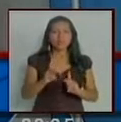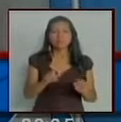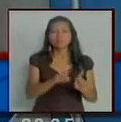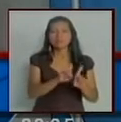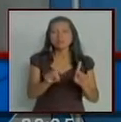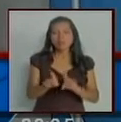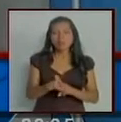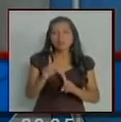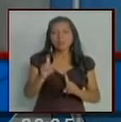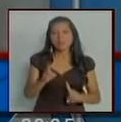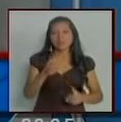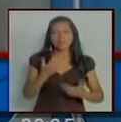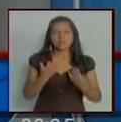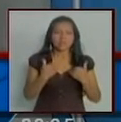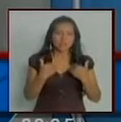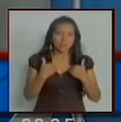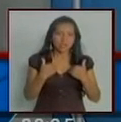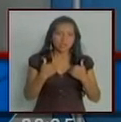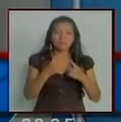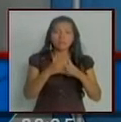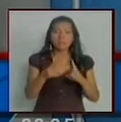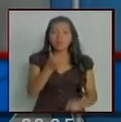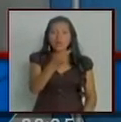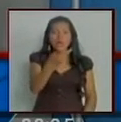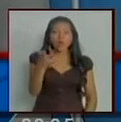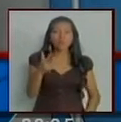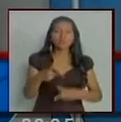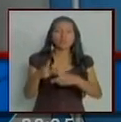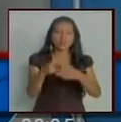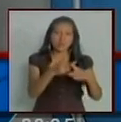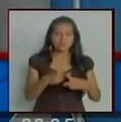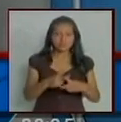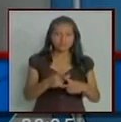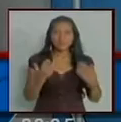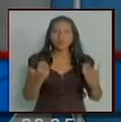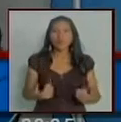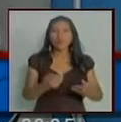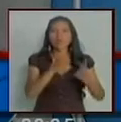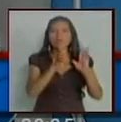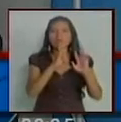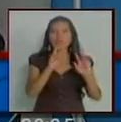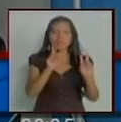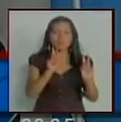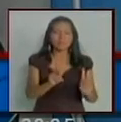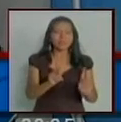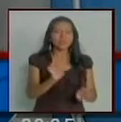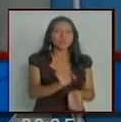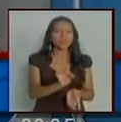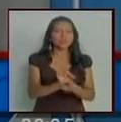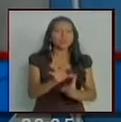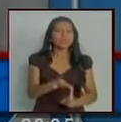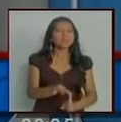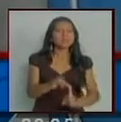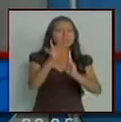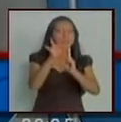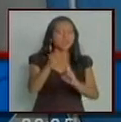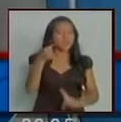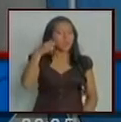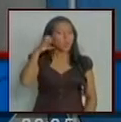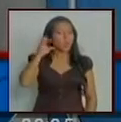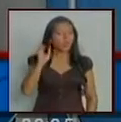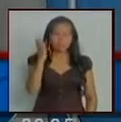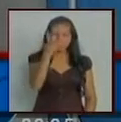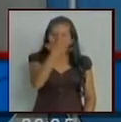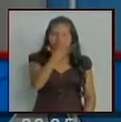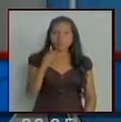cuidarse, porque quienes no, evidentemente la van a tener cerca. Hoy vamos a hablar con los médicos especialistas respecto de ese sentido del oído maravilloso